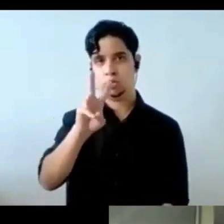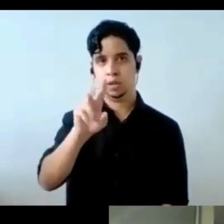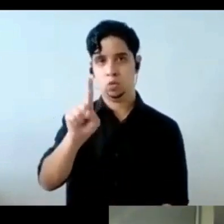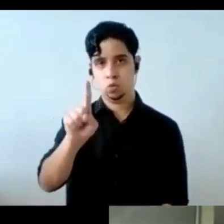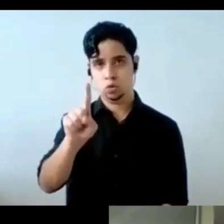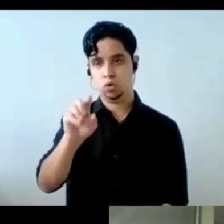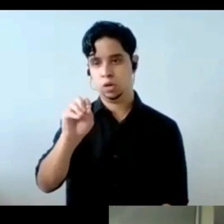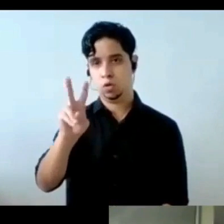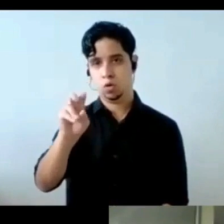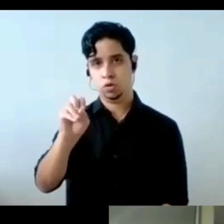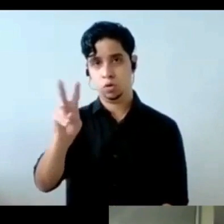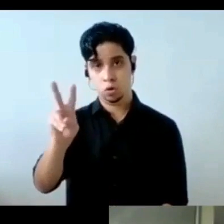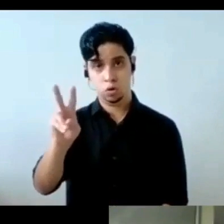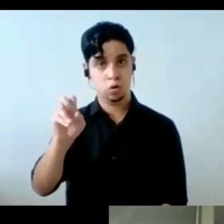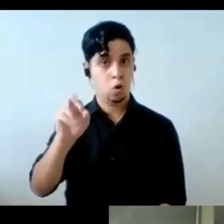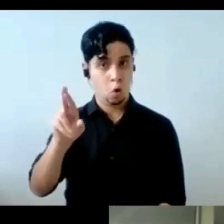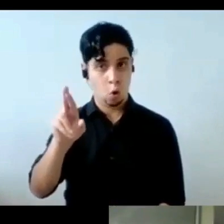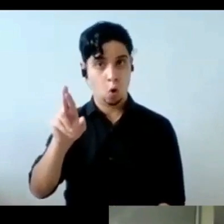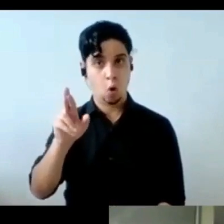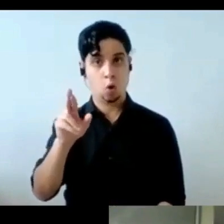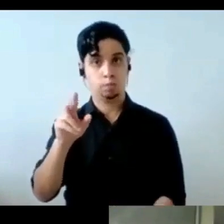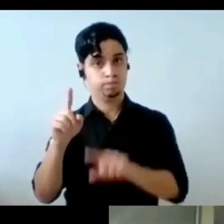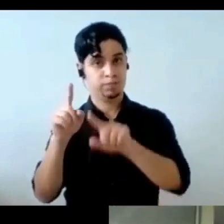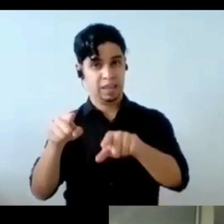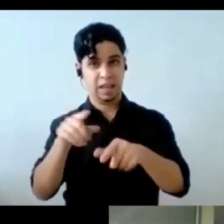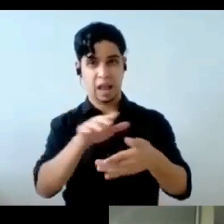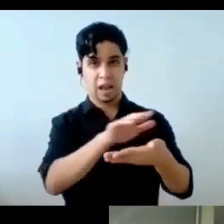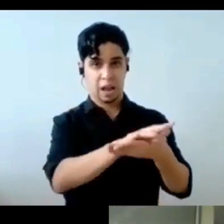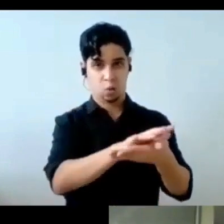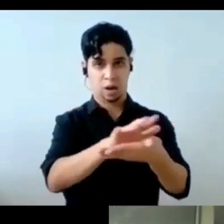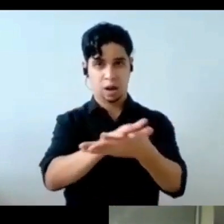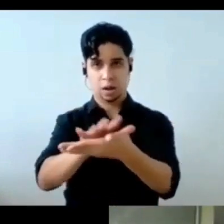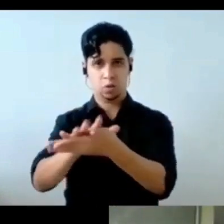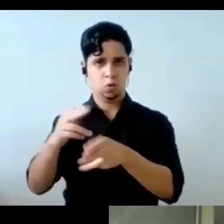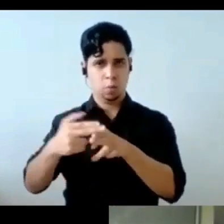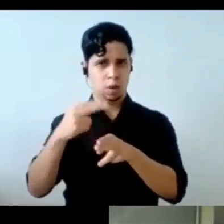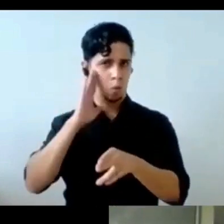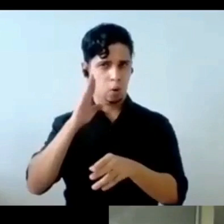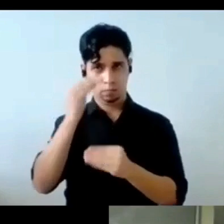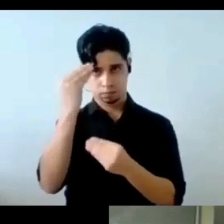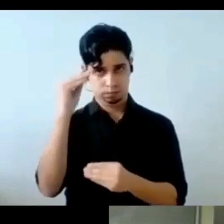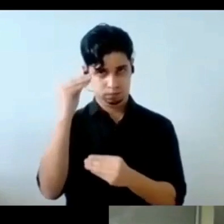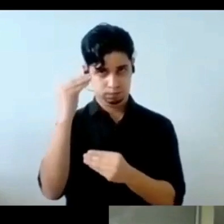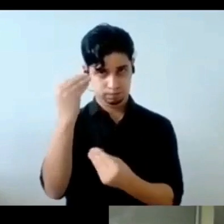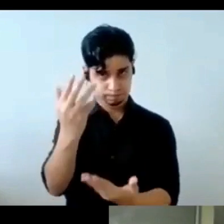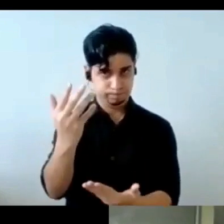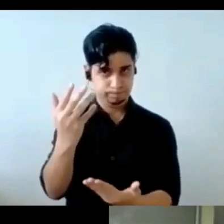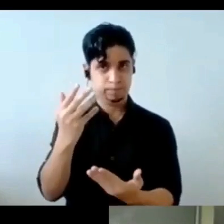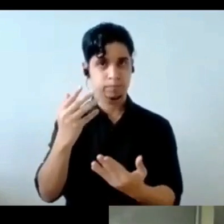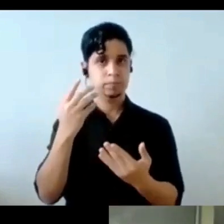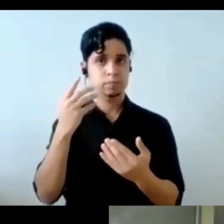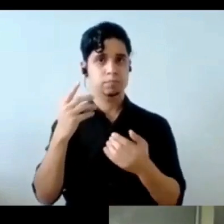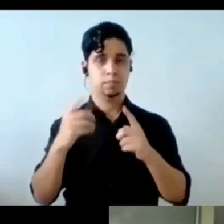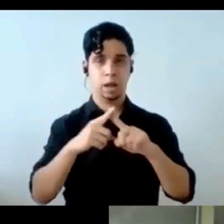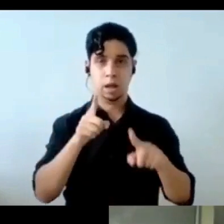261-0202. O si no, pasar por alguna de las escuelas que voy a mencionar ahora para pues, tú sabes,